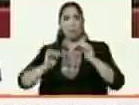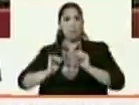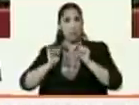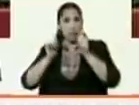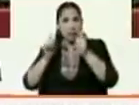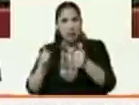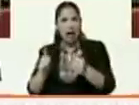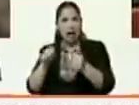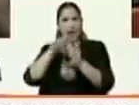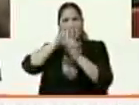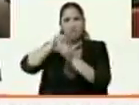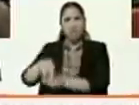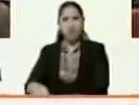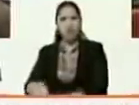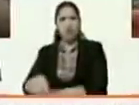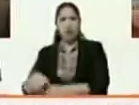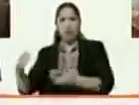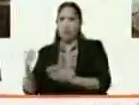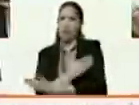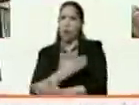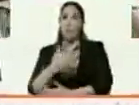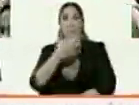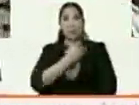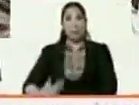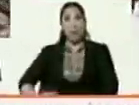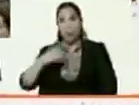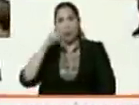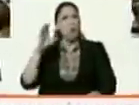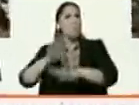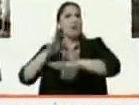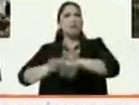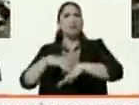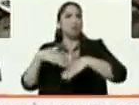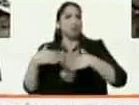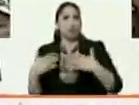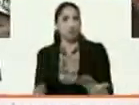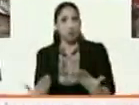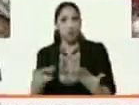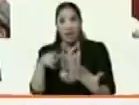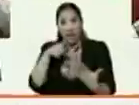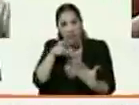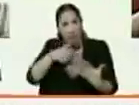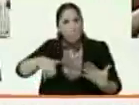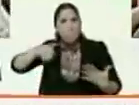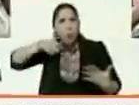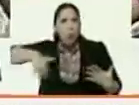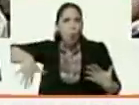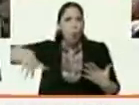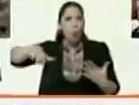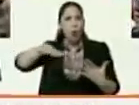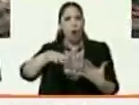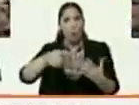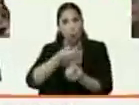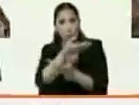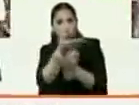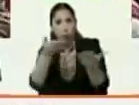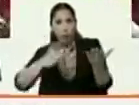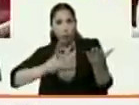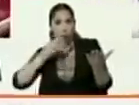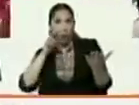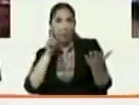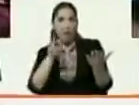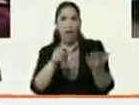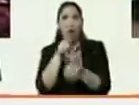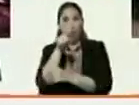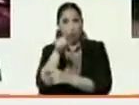el derrocamiento del presidente Nicolás Maduro. ¿Pero qué pasó? Que este pueblo, como usted lo pudo ver porque usted